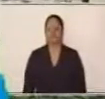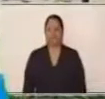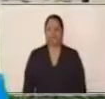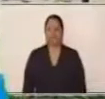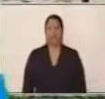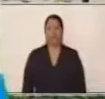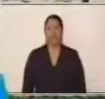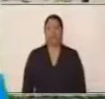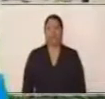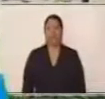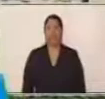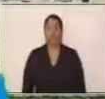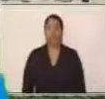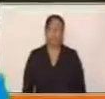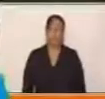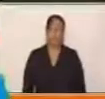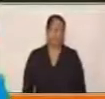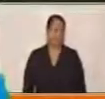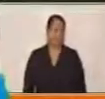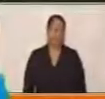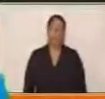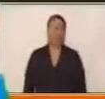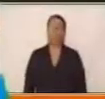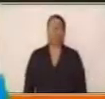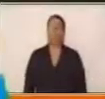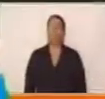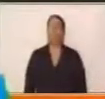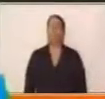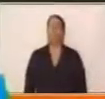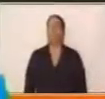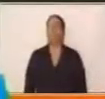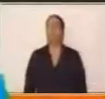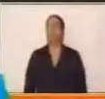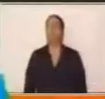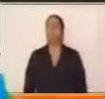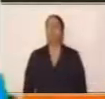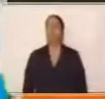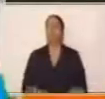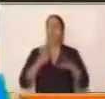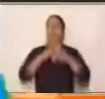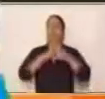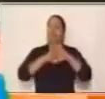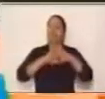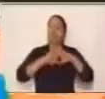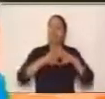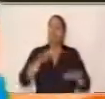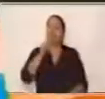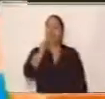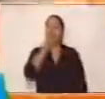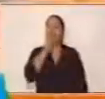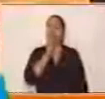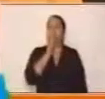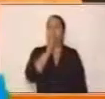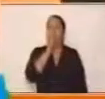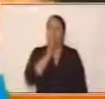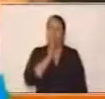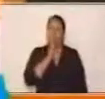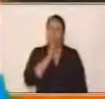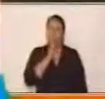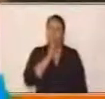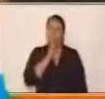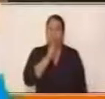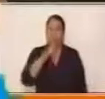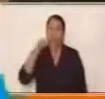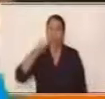Hay que hacerlo despacio, con paciencia, y nos va a salir. Ahora, esta